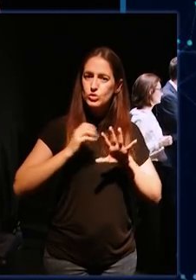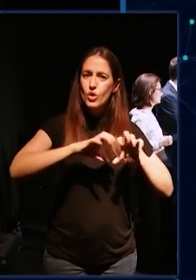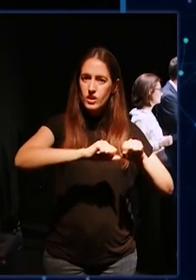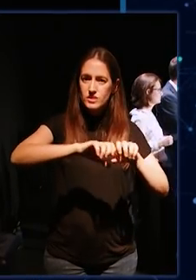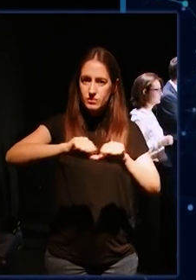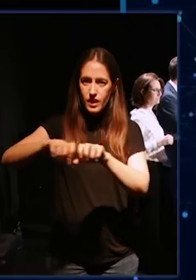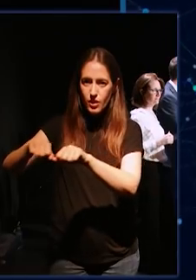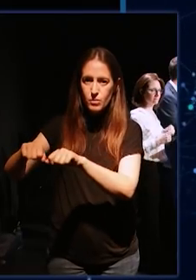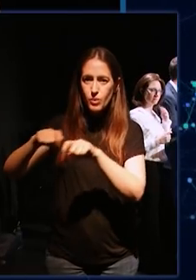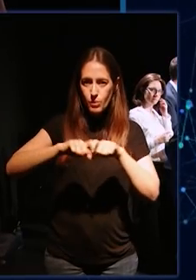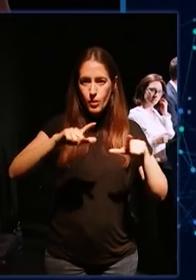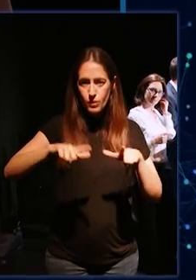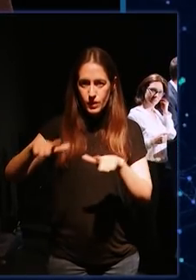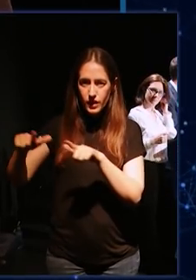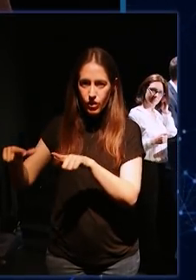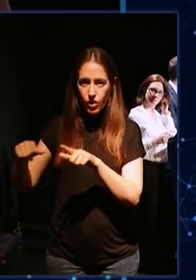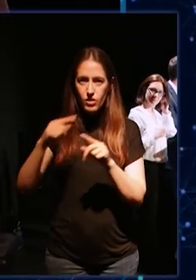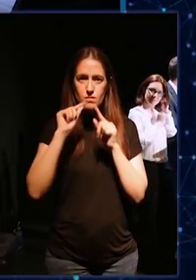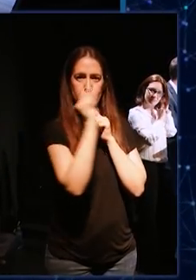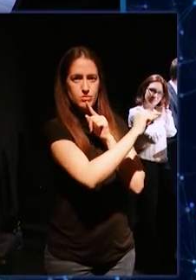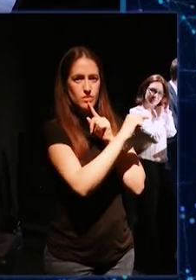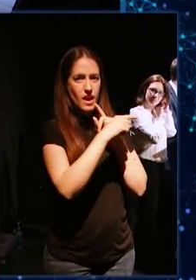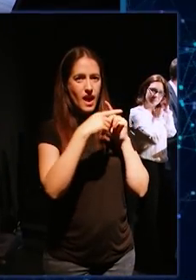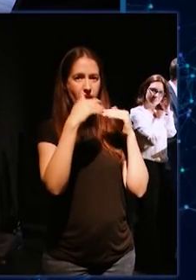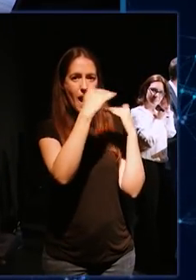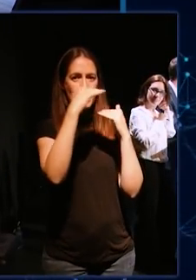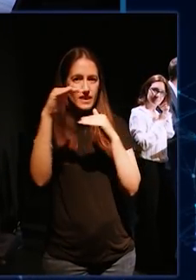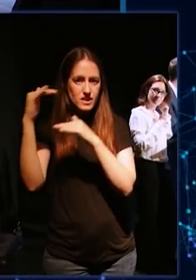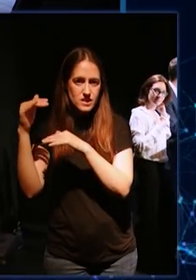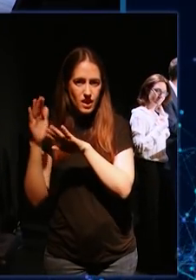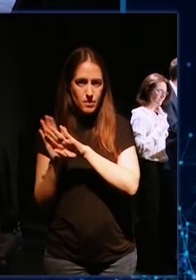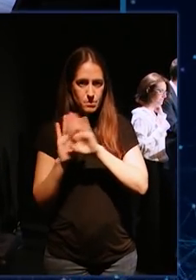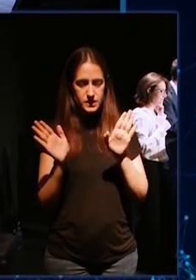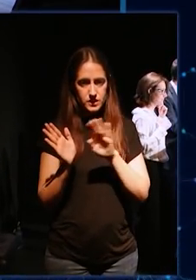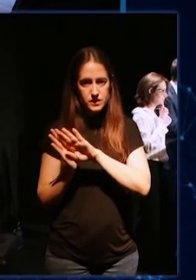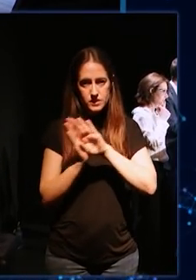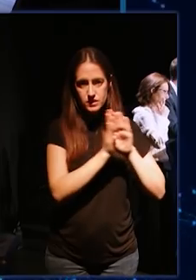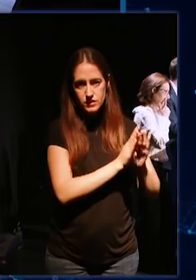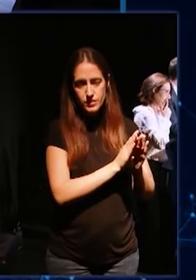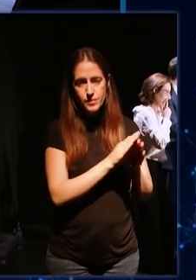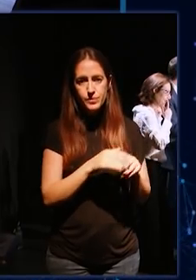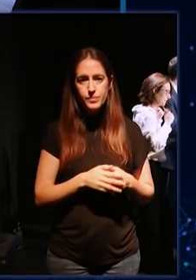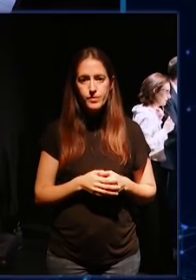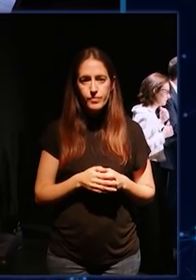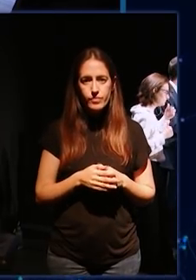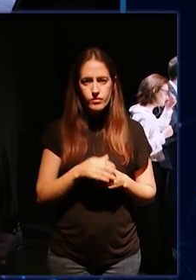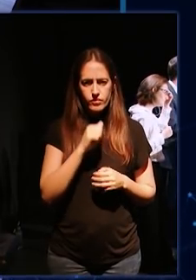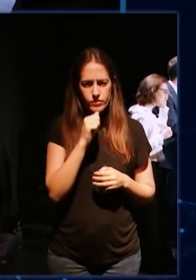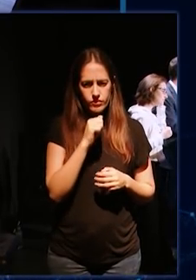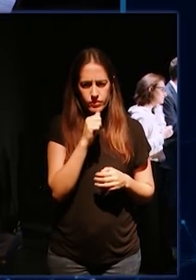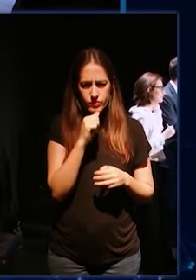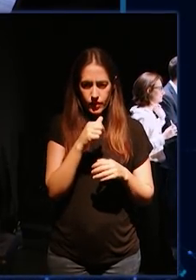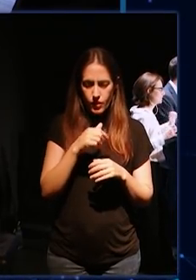pero yo quería hablar de vivienda. Molt bé. Jo querria parlar de vivienda. Acabem aquest tema ja perquè hem de parlar del seu bloc. Perdone, ¿puedo hablar de